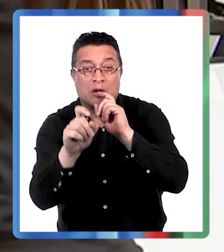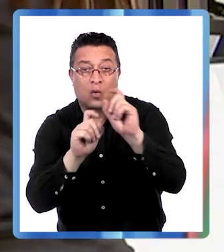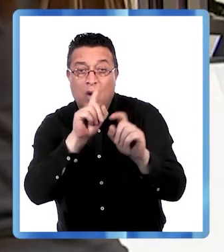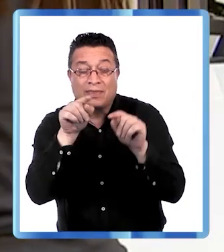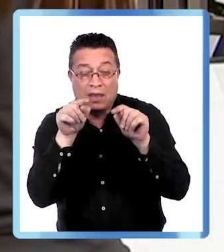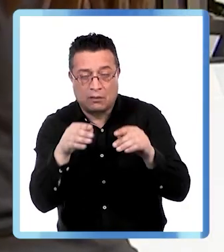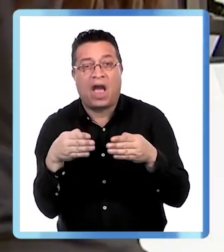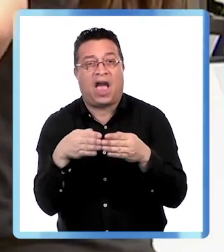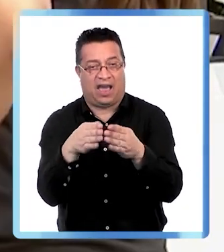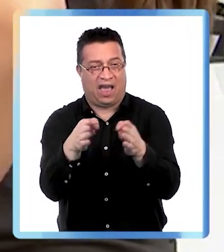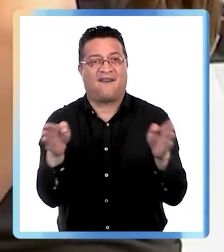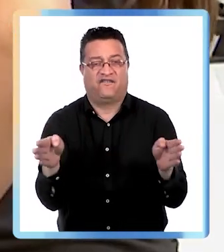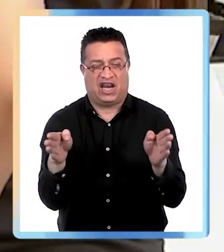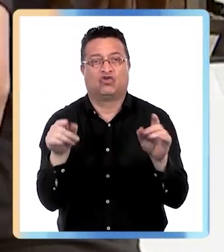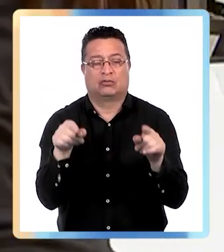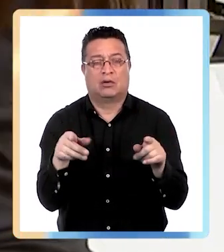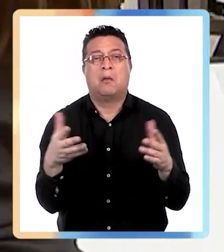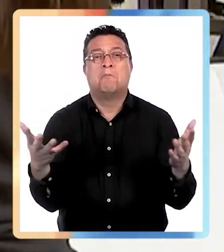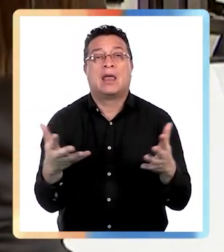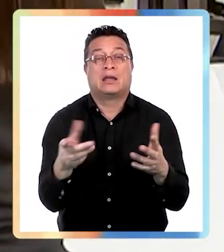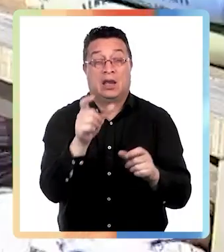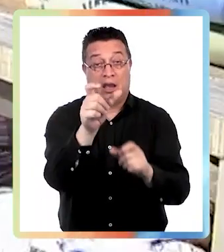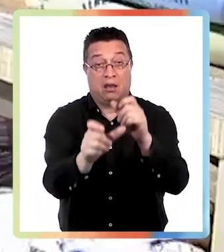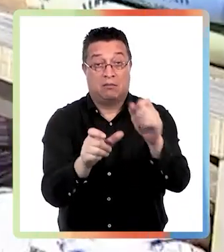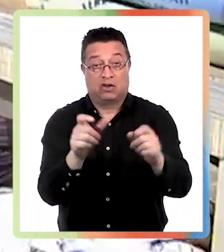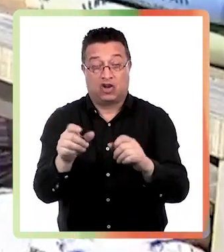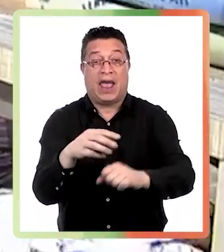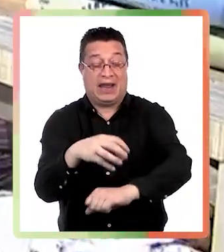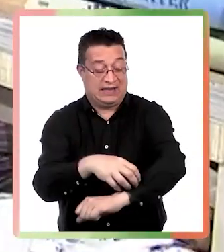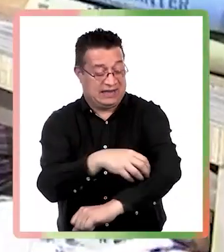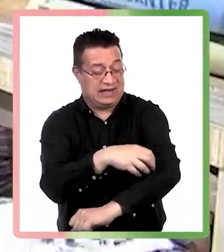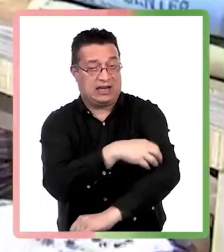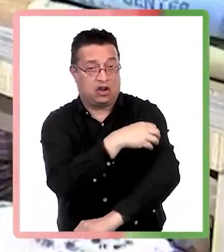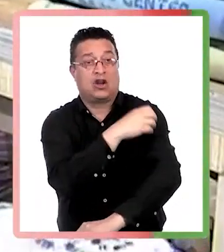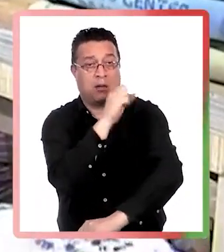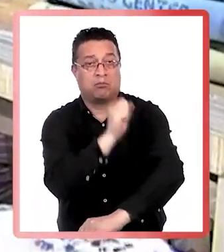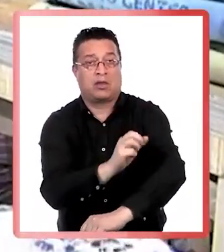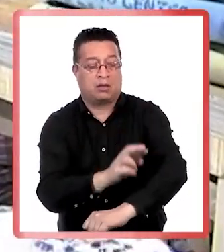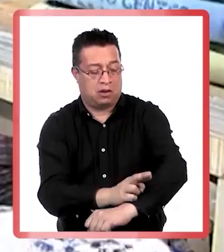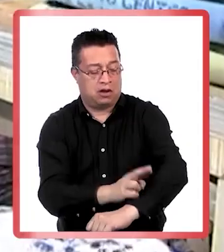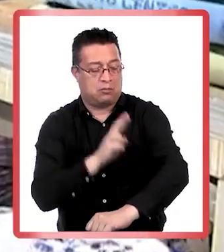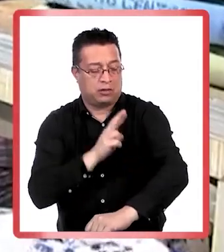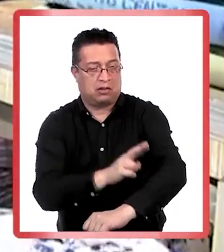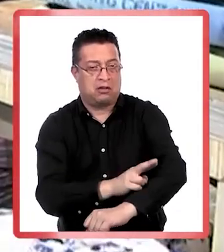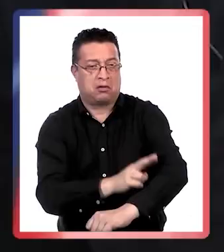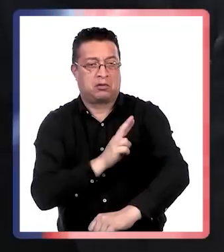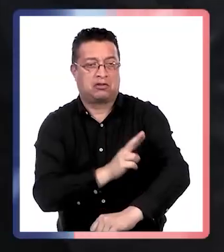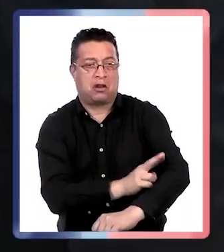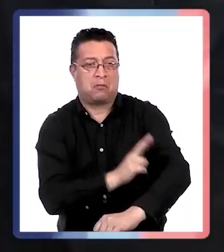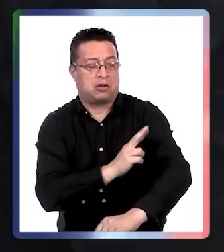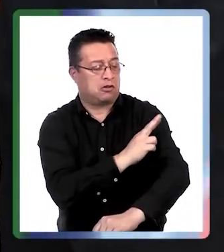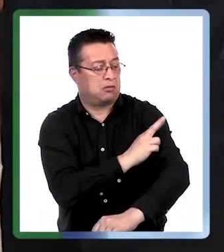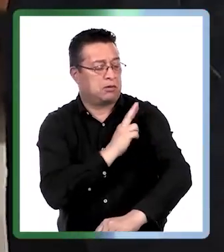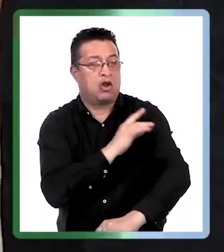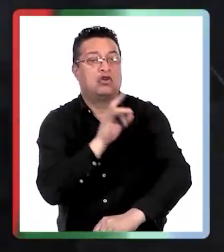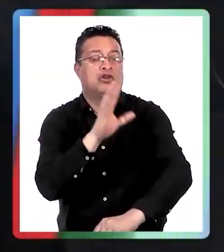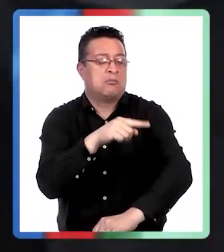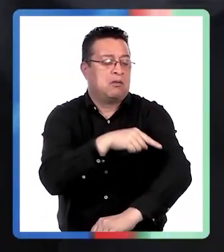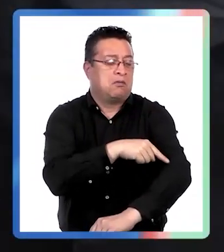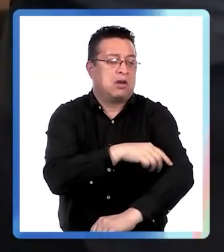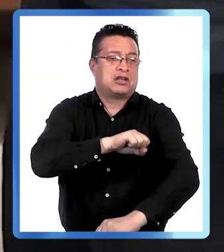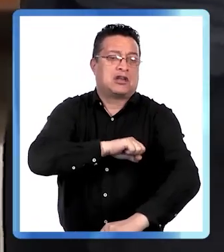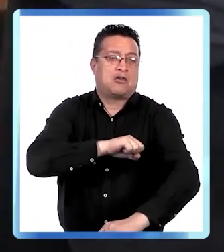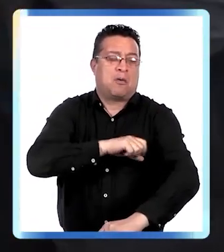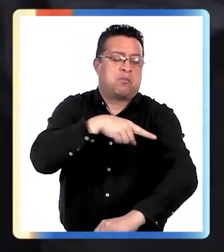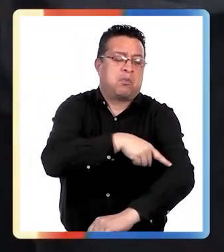encuesta que va a seguir abierta o sigue abierta para que las personas, sobre todo de regiones, puedan responder, ¿no? Porque siempre pasa que